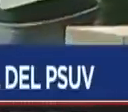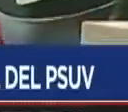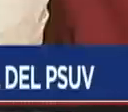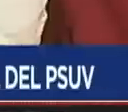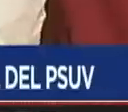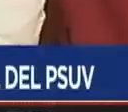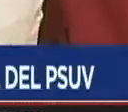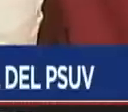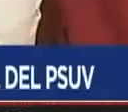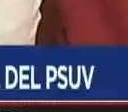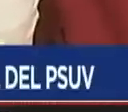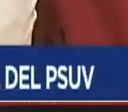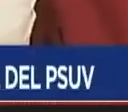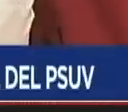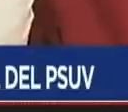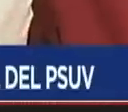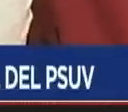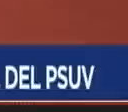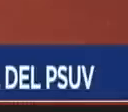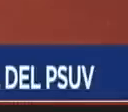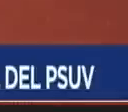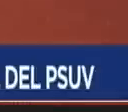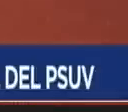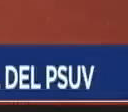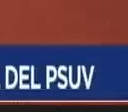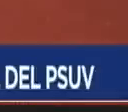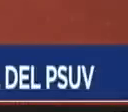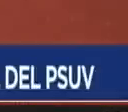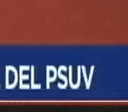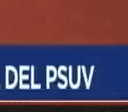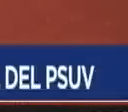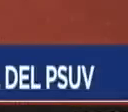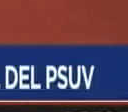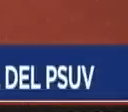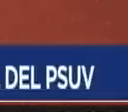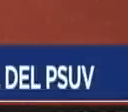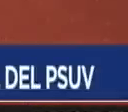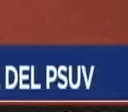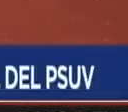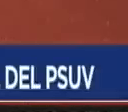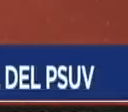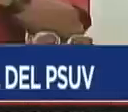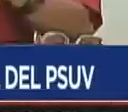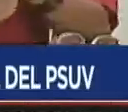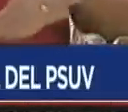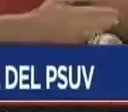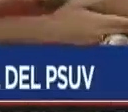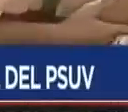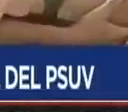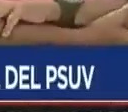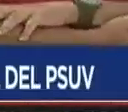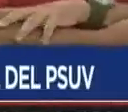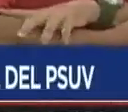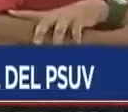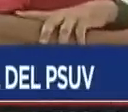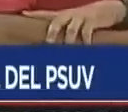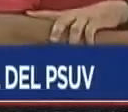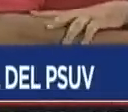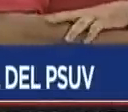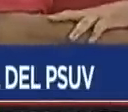Bolivariana. nuestro cariño